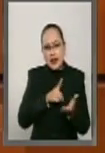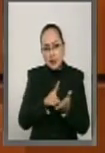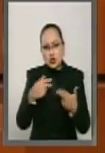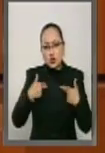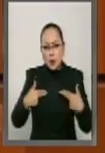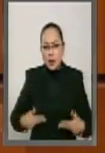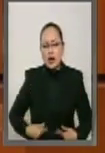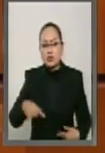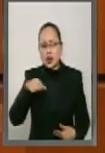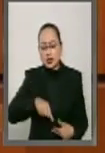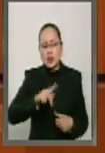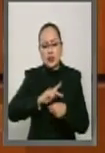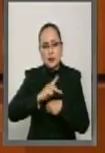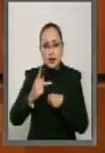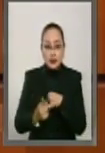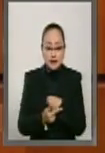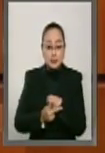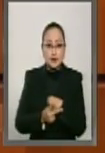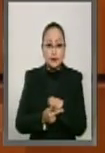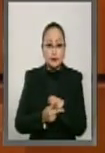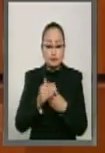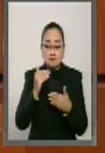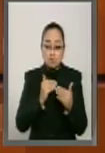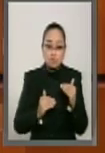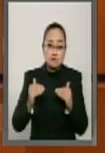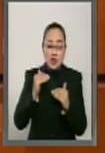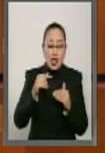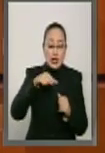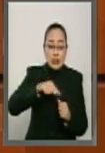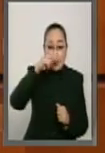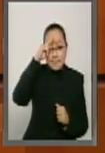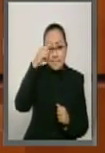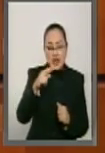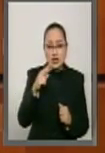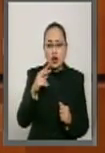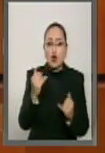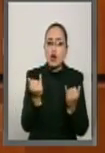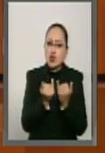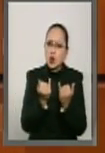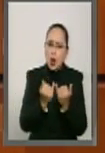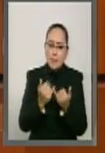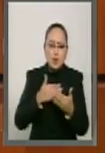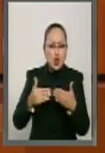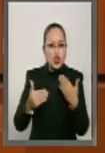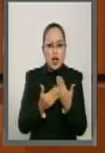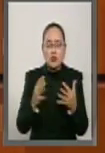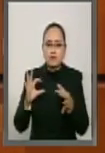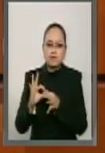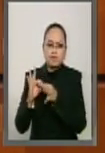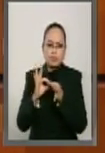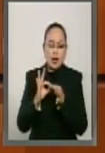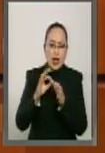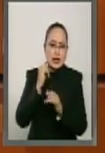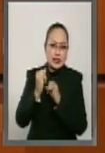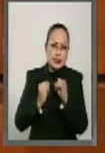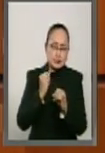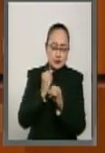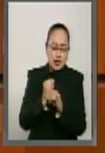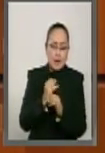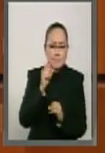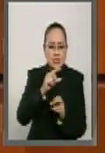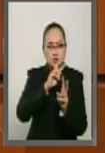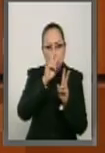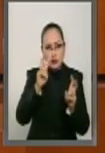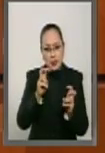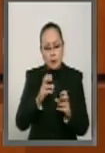país, colocando a México en la vanguardia internacional en la materia. En